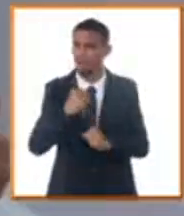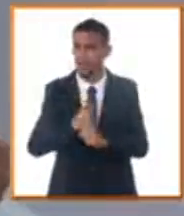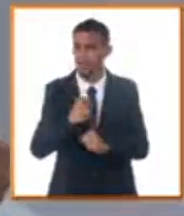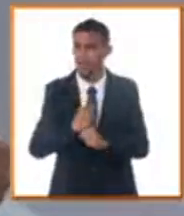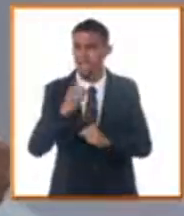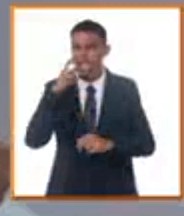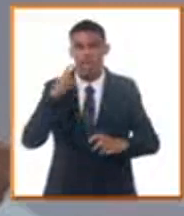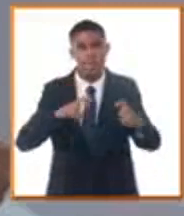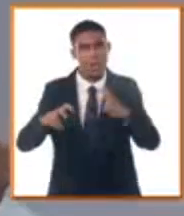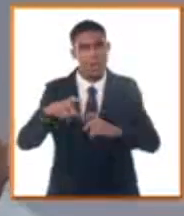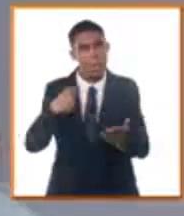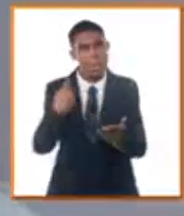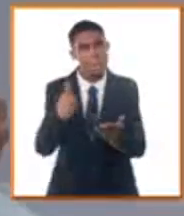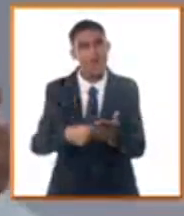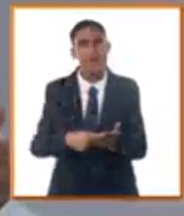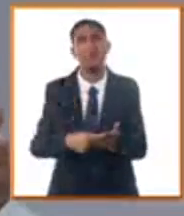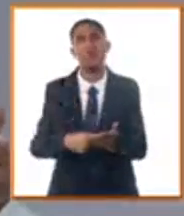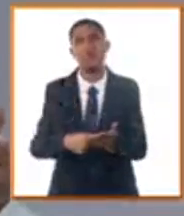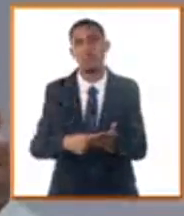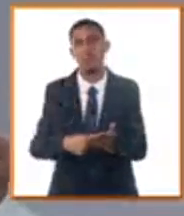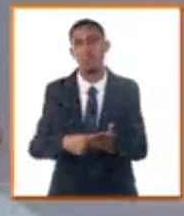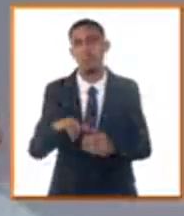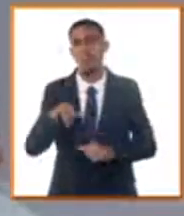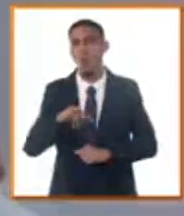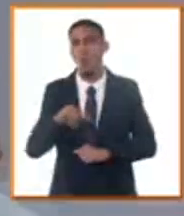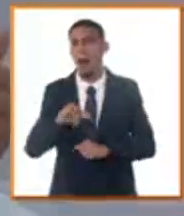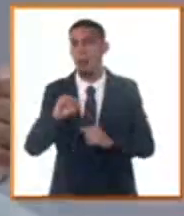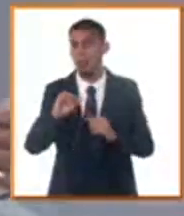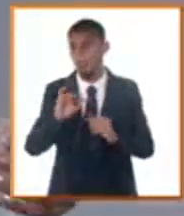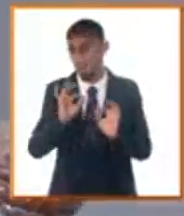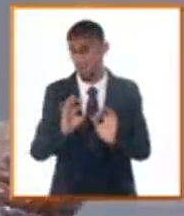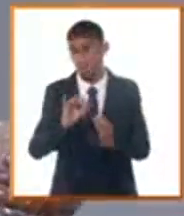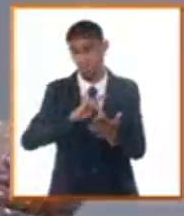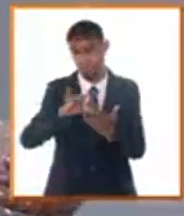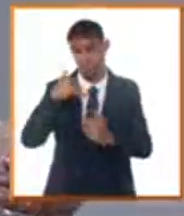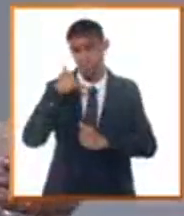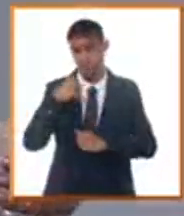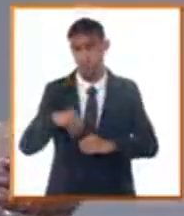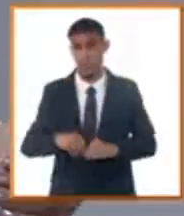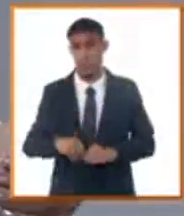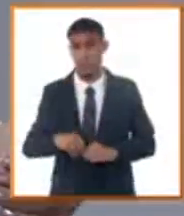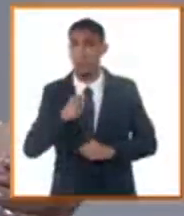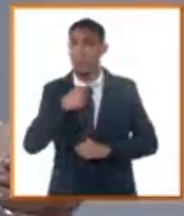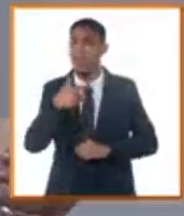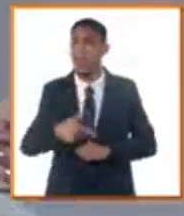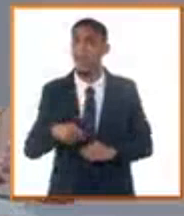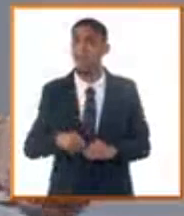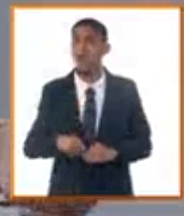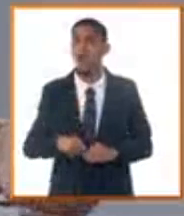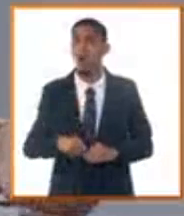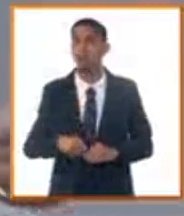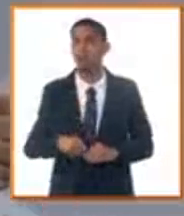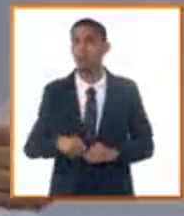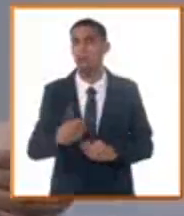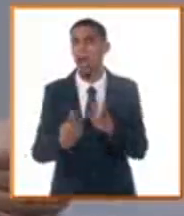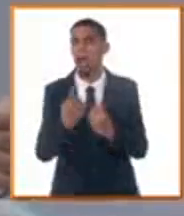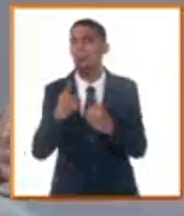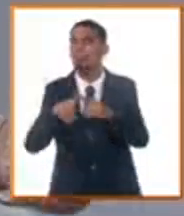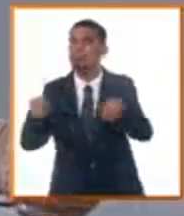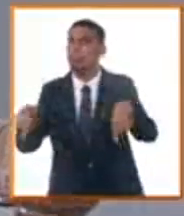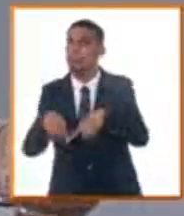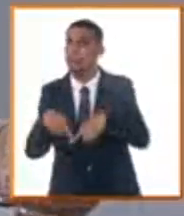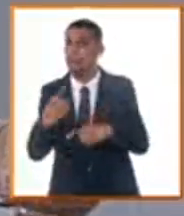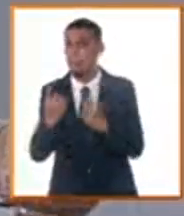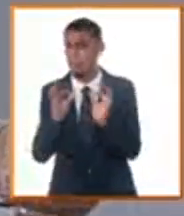establecer pagos de manera exclusiva por canales electrónicos, por ejemplo, para el arrendamiento de espacios y locales que hoy hacemos tanto al